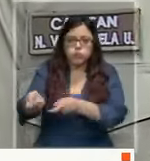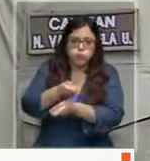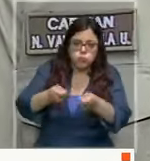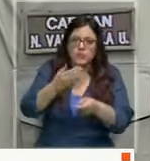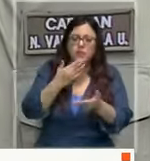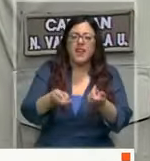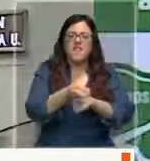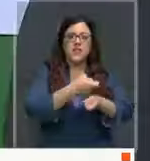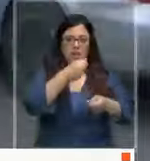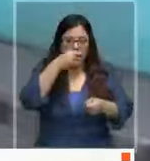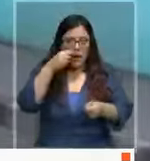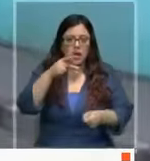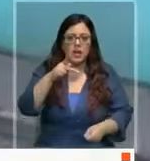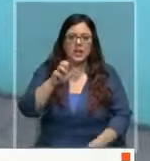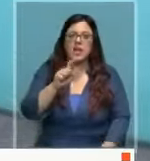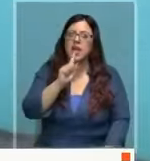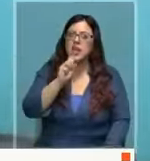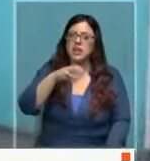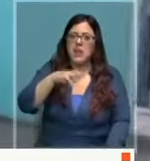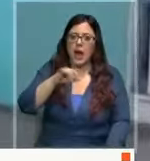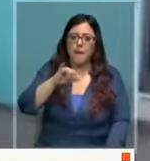sobre todo ketamina, tusi.